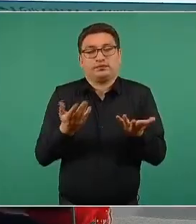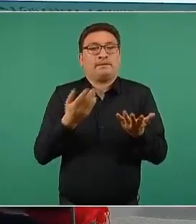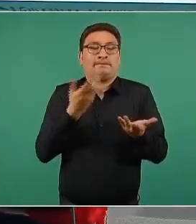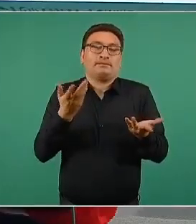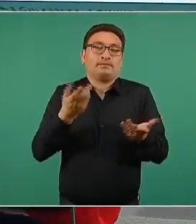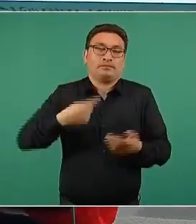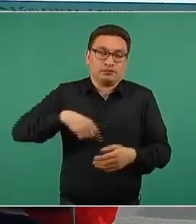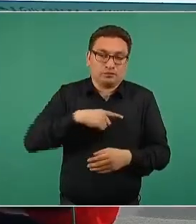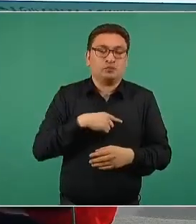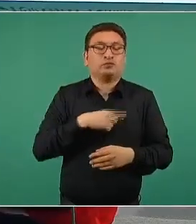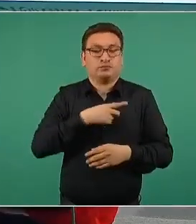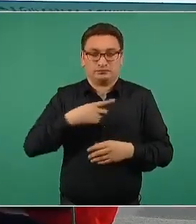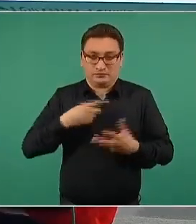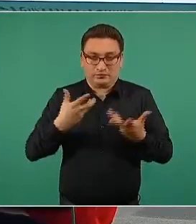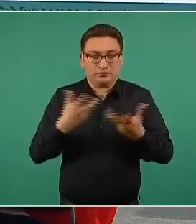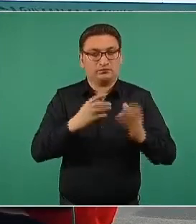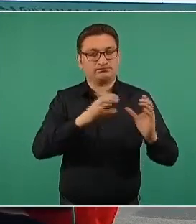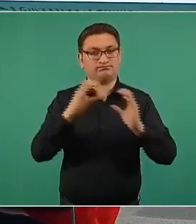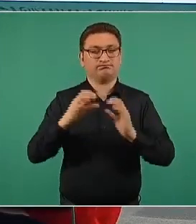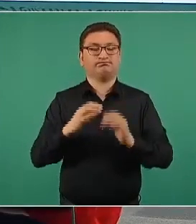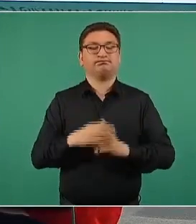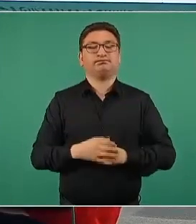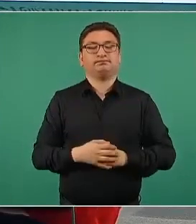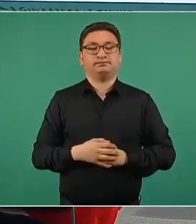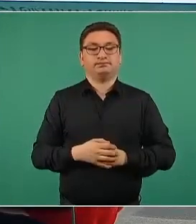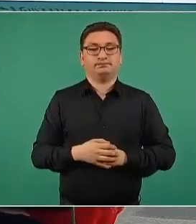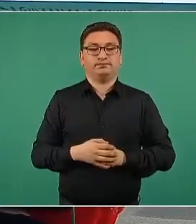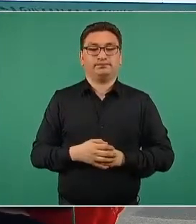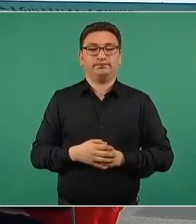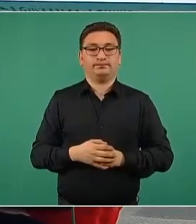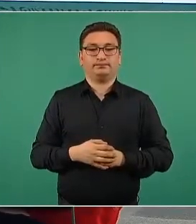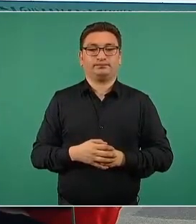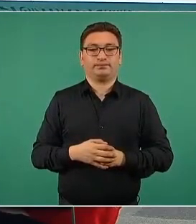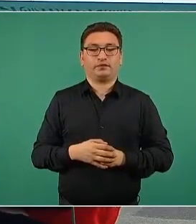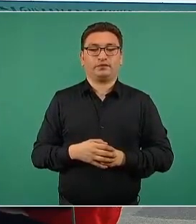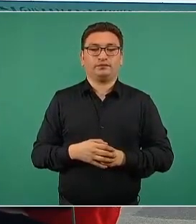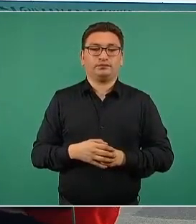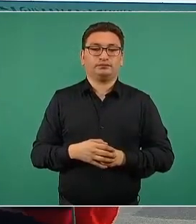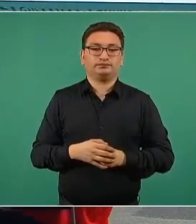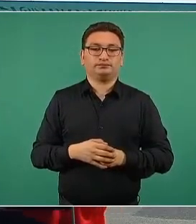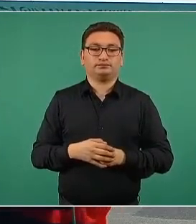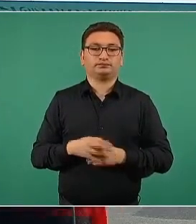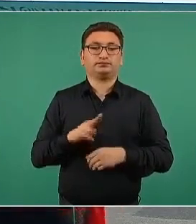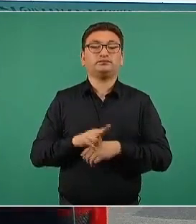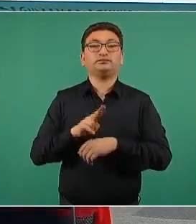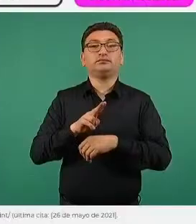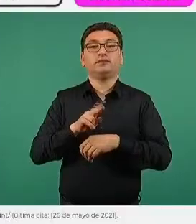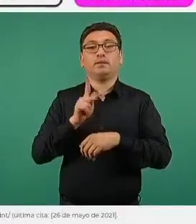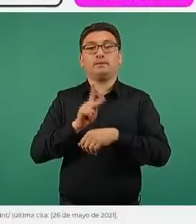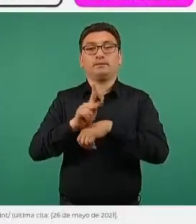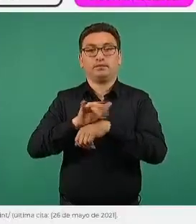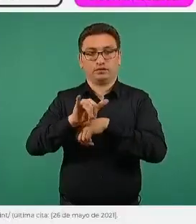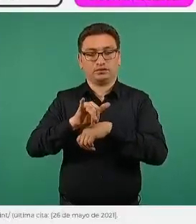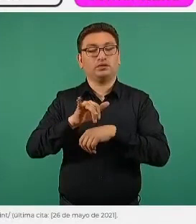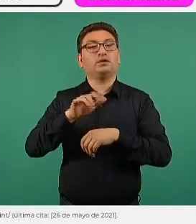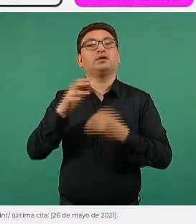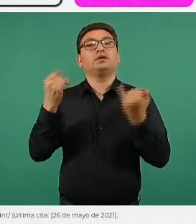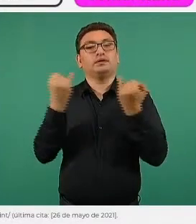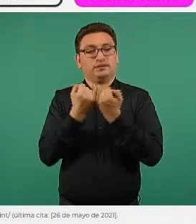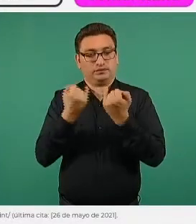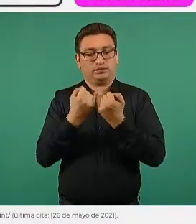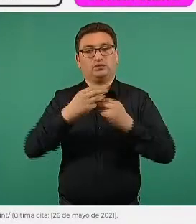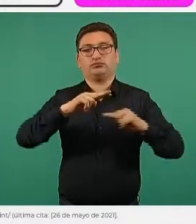continuar aplicándolas. En Paraguay, simplemente pues también visualizar que hay una tendencia